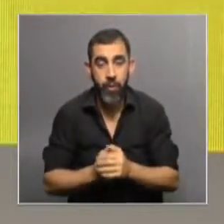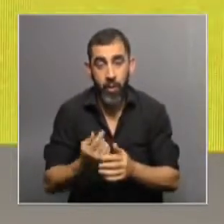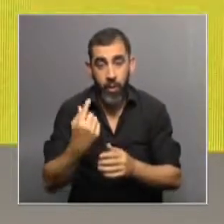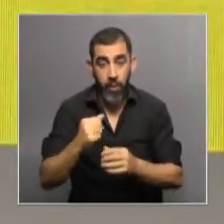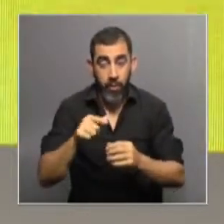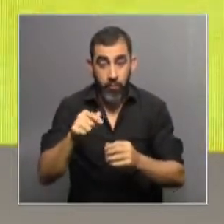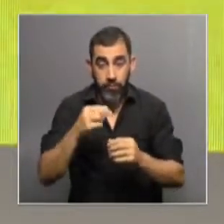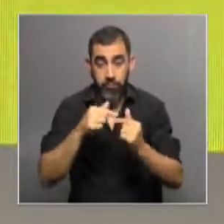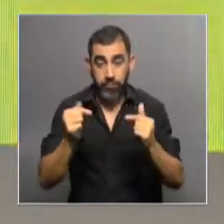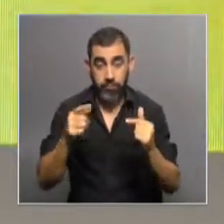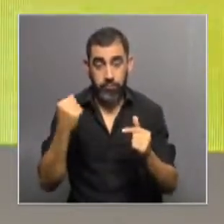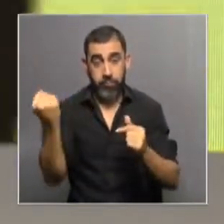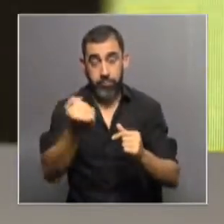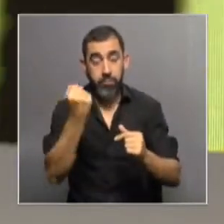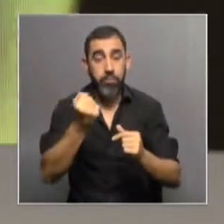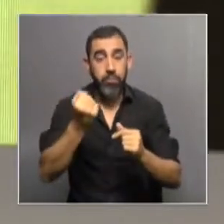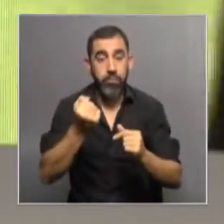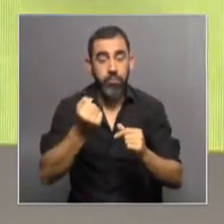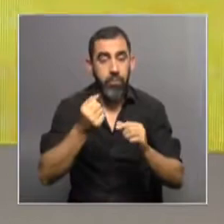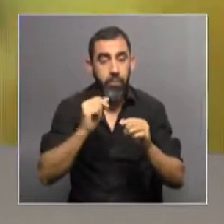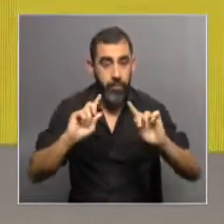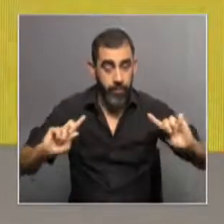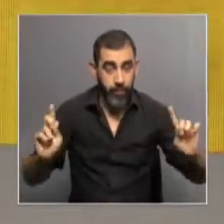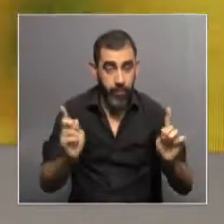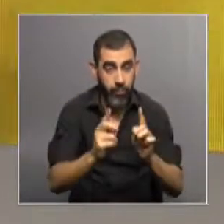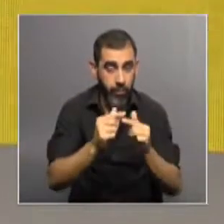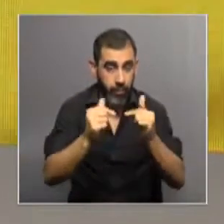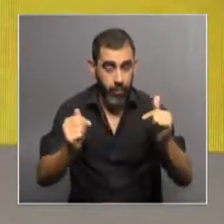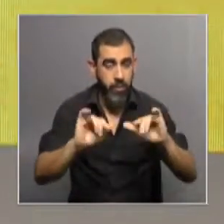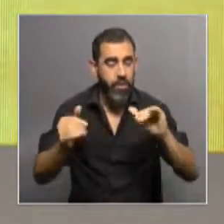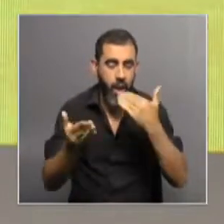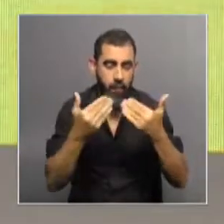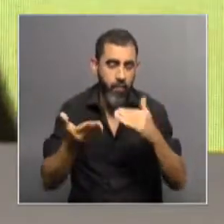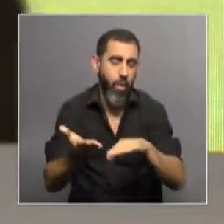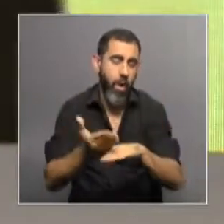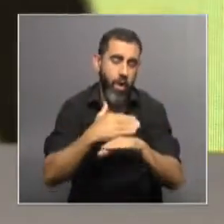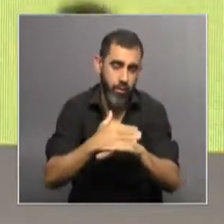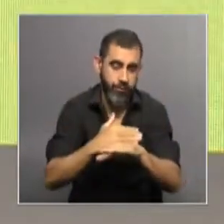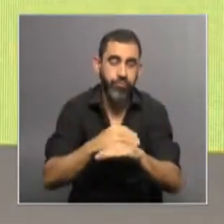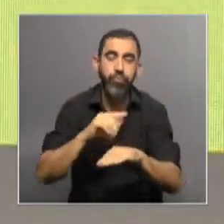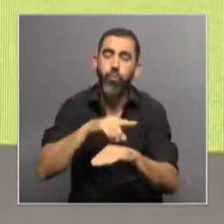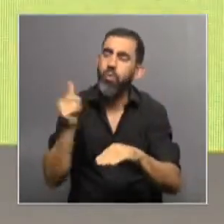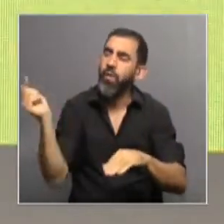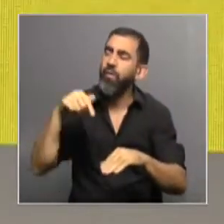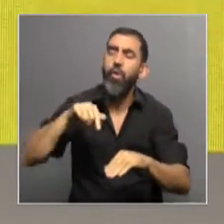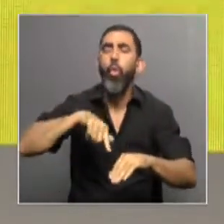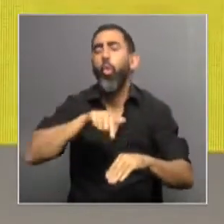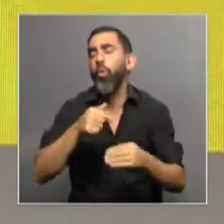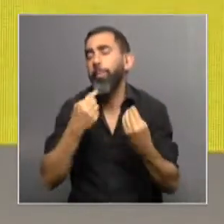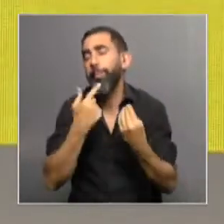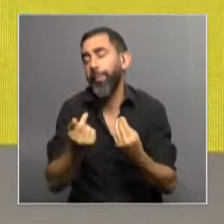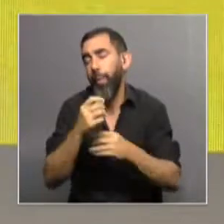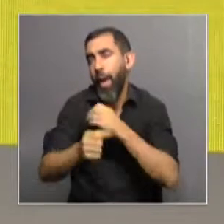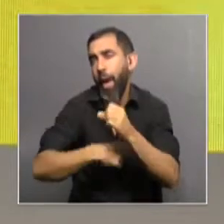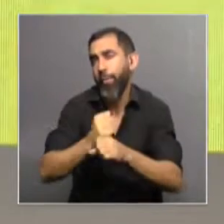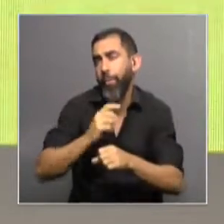para llegar a eso creo que es importante hacer un pequeño resumen de cositas que ya hemos conversado. Pero es, ¿de dónde viene todo esto? Si pensamos que en los